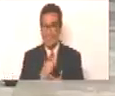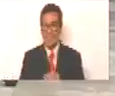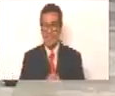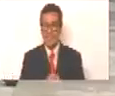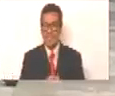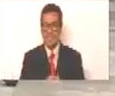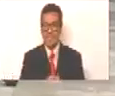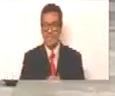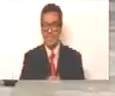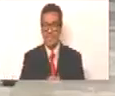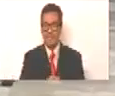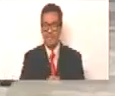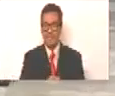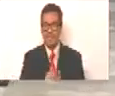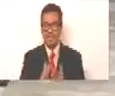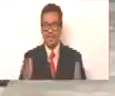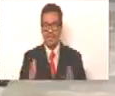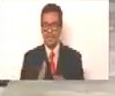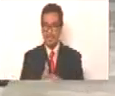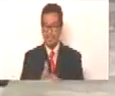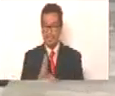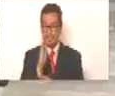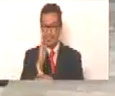más derechito, como dicen ustedes.